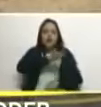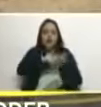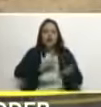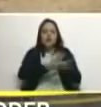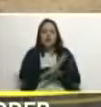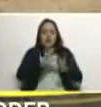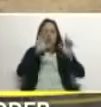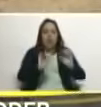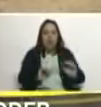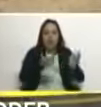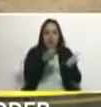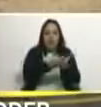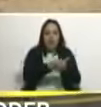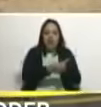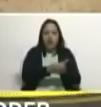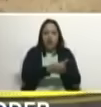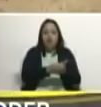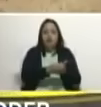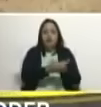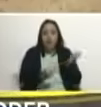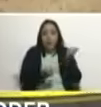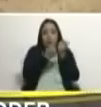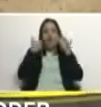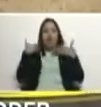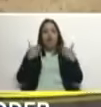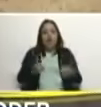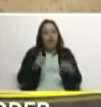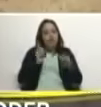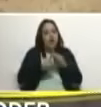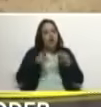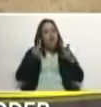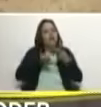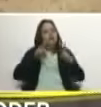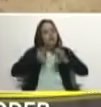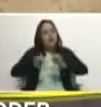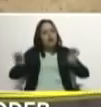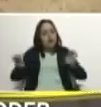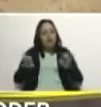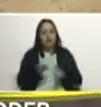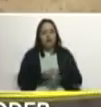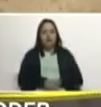presupuesto para la salud, para la educación,